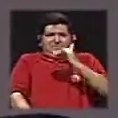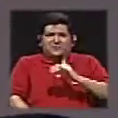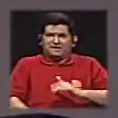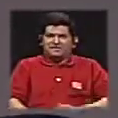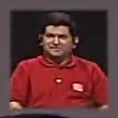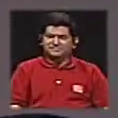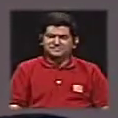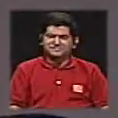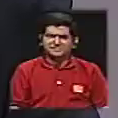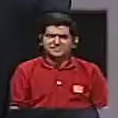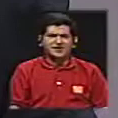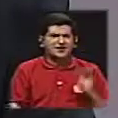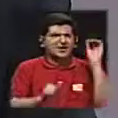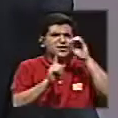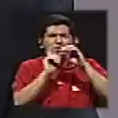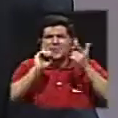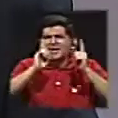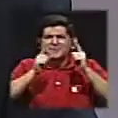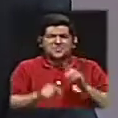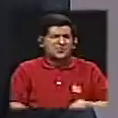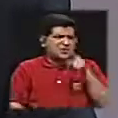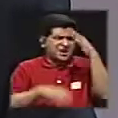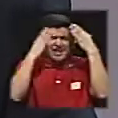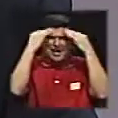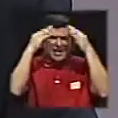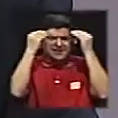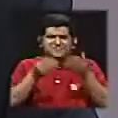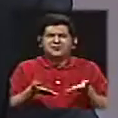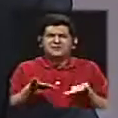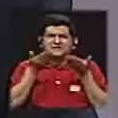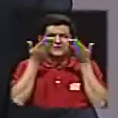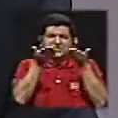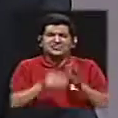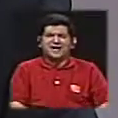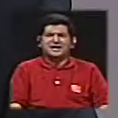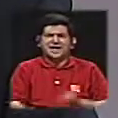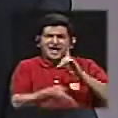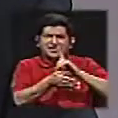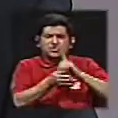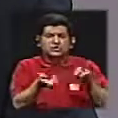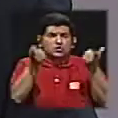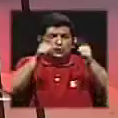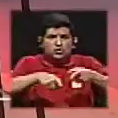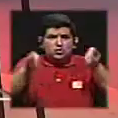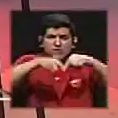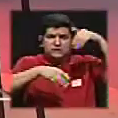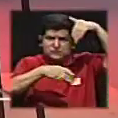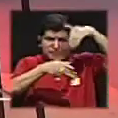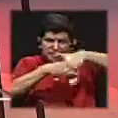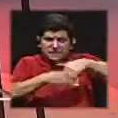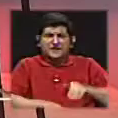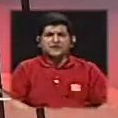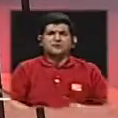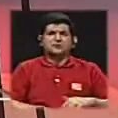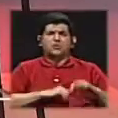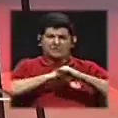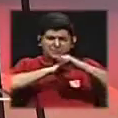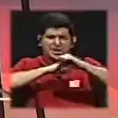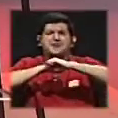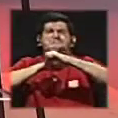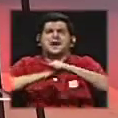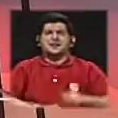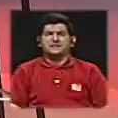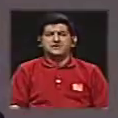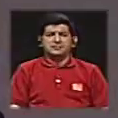desinformada. ¿Y con qué objetivo le estaban informando al, al doctor lo que estaba ocurriendo dentro de la campaña. Bueno,